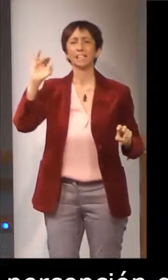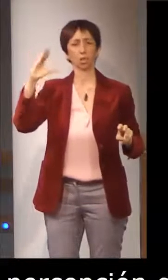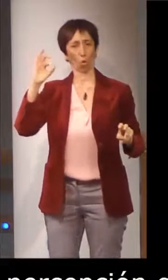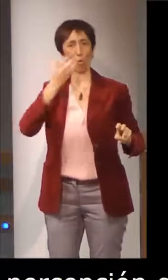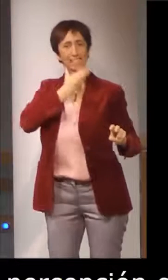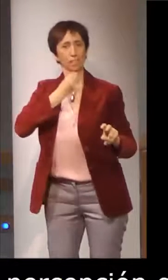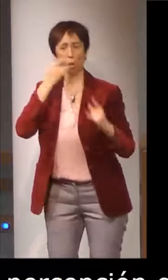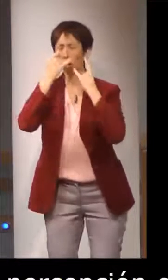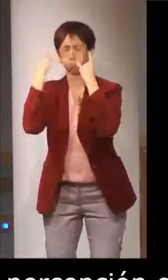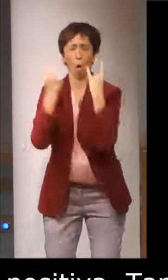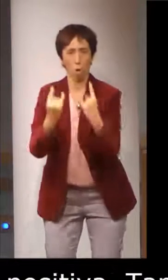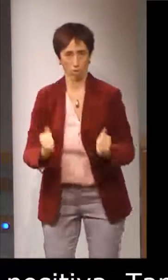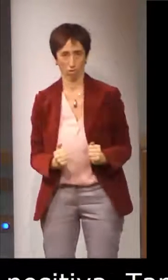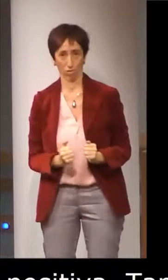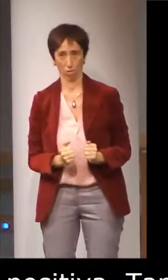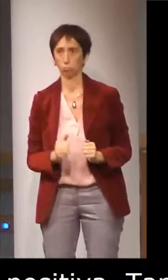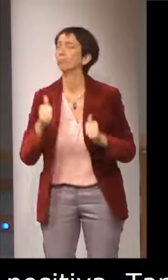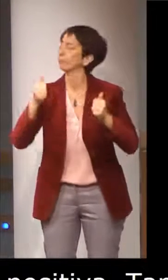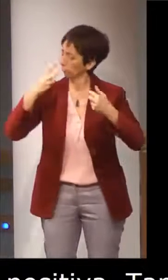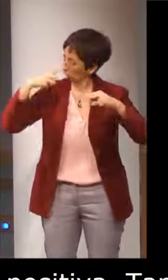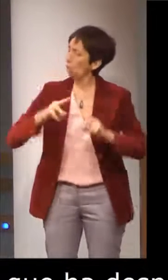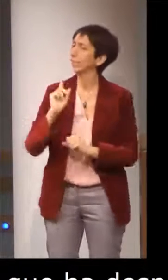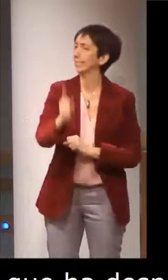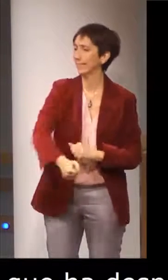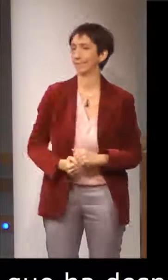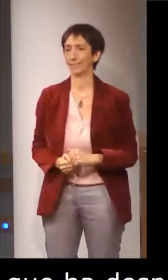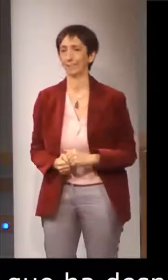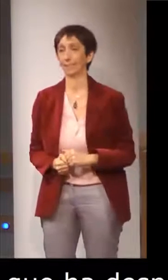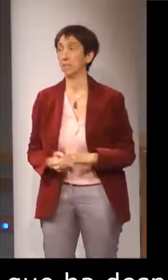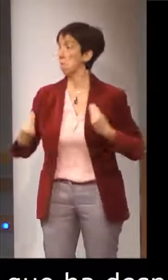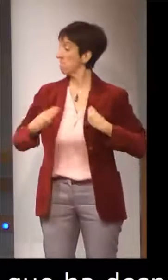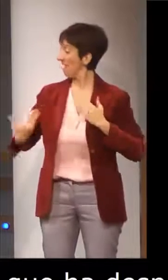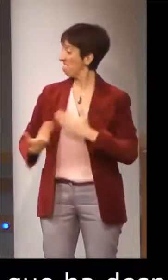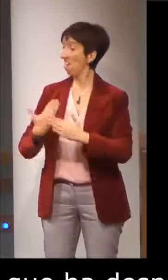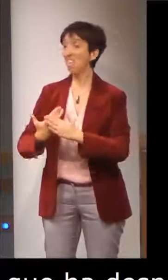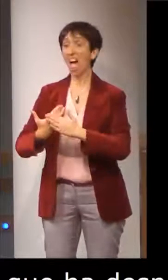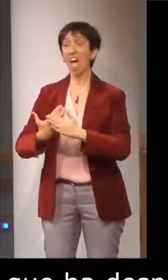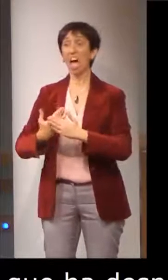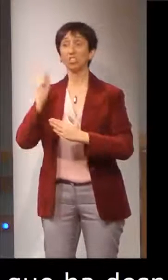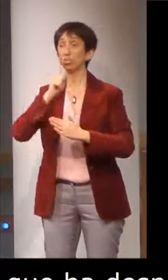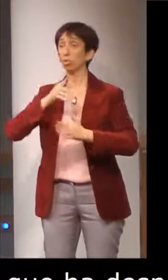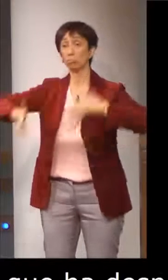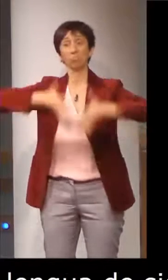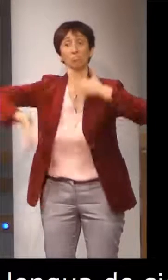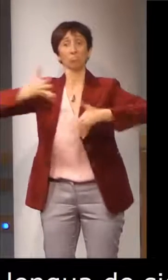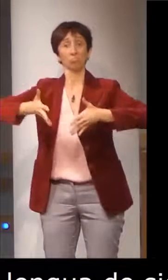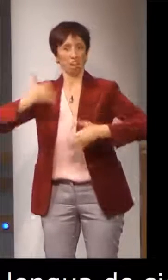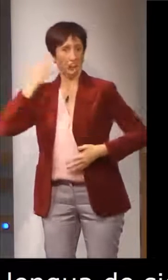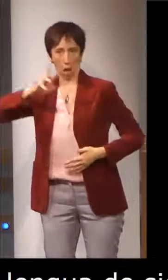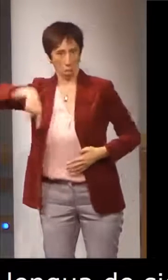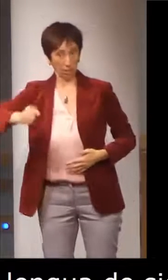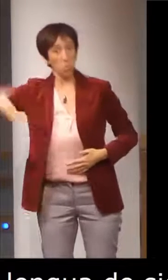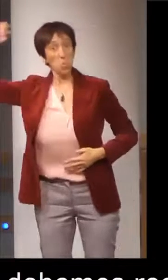nuestra lengua, la lengua de signos y el valor estético que debemos reconocer, desde luego. Pero en nuestra vida a día,